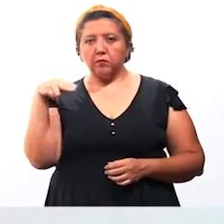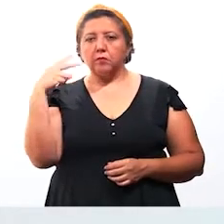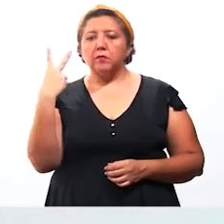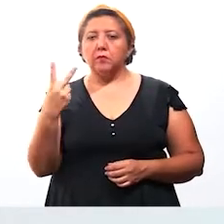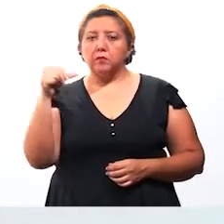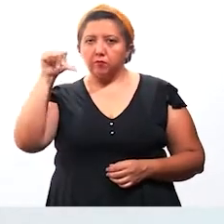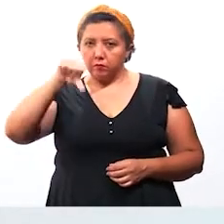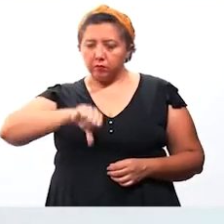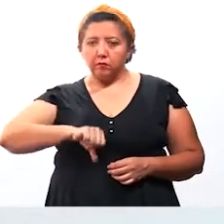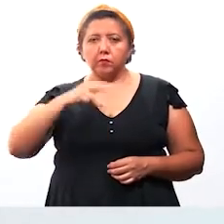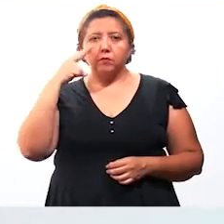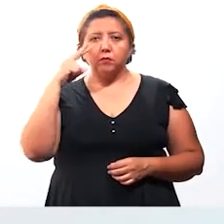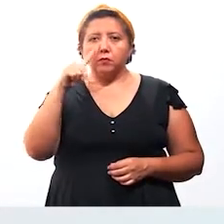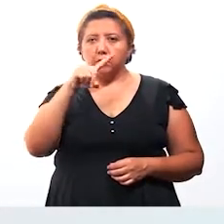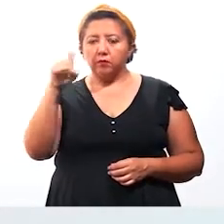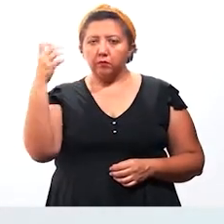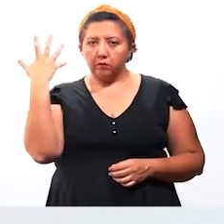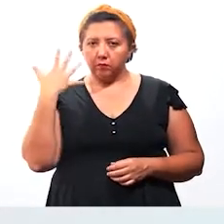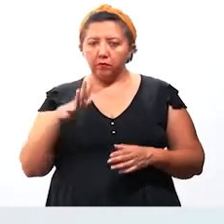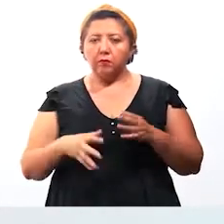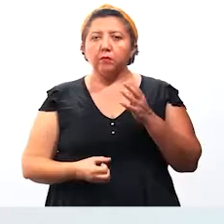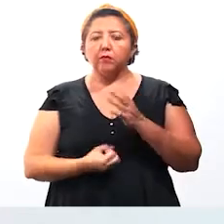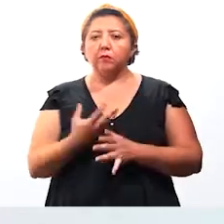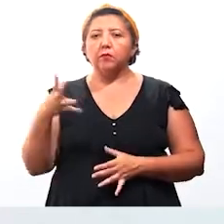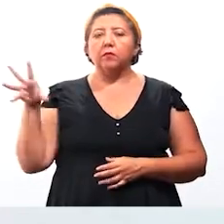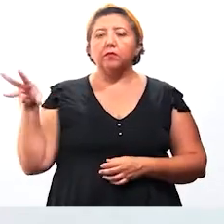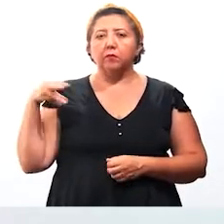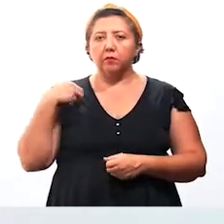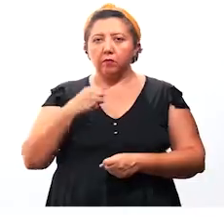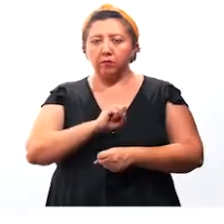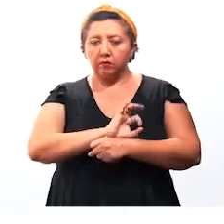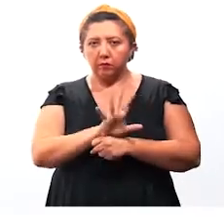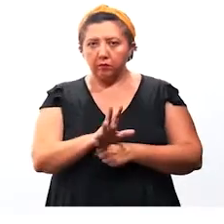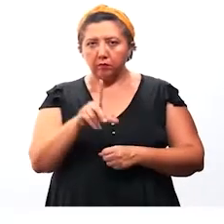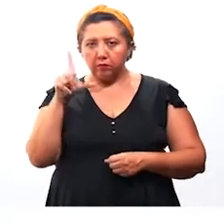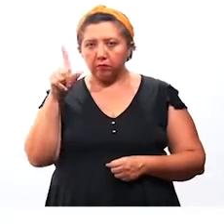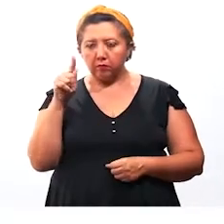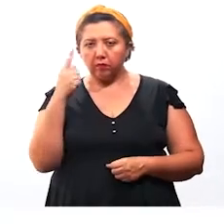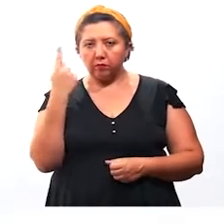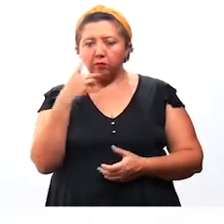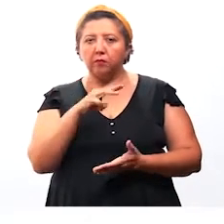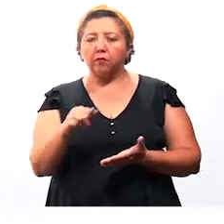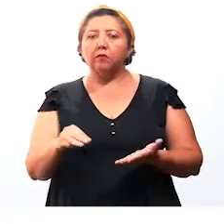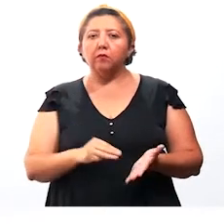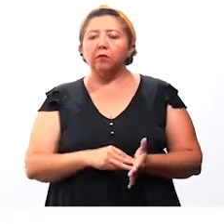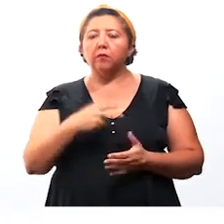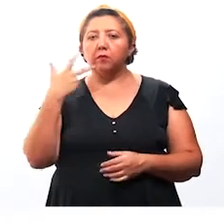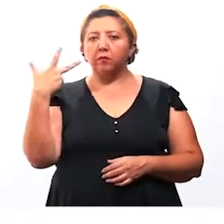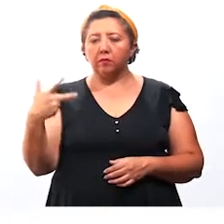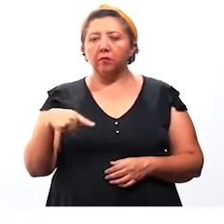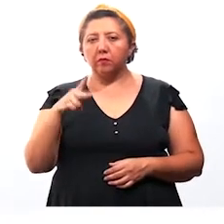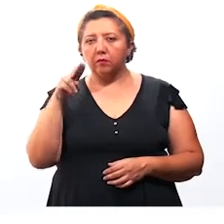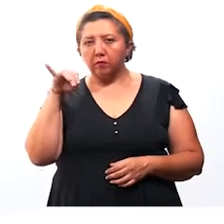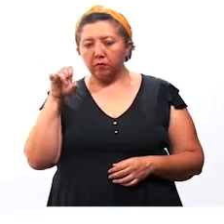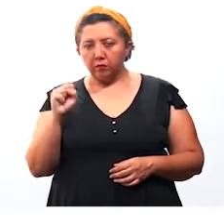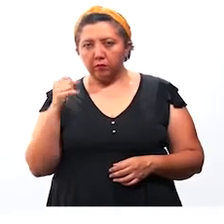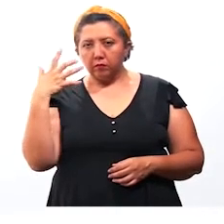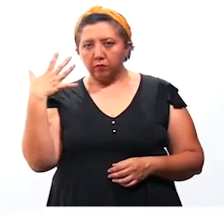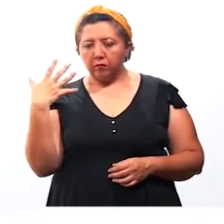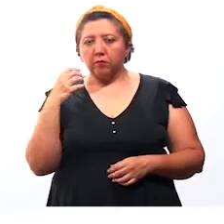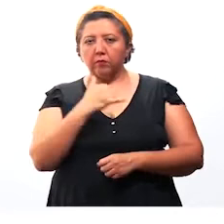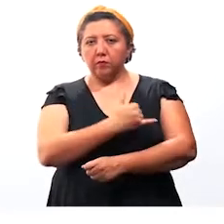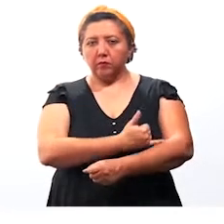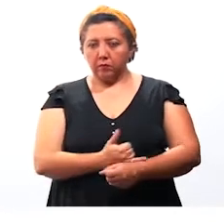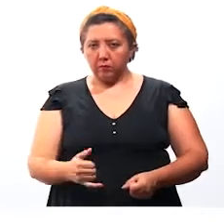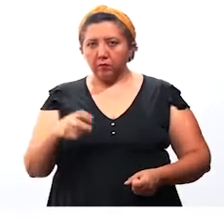75.282. Hoy se detectaron 110 nuevos contagios de coronavirus, 71 en Mérida, 8 en Canacín, 5